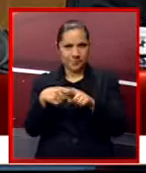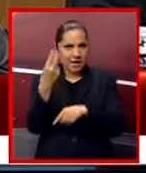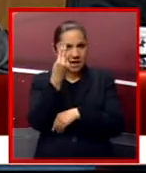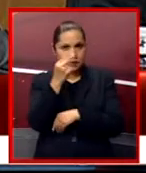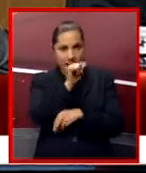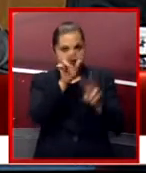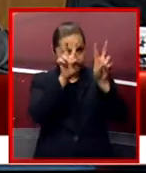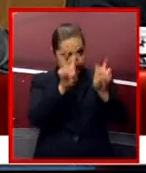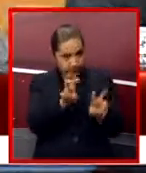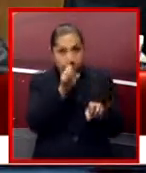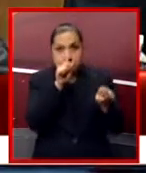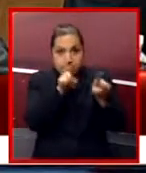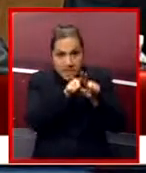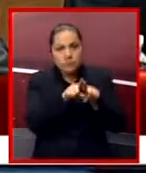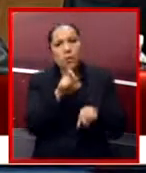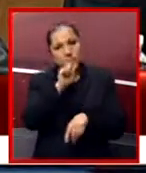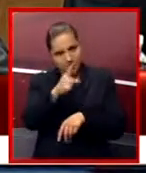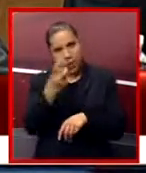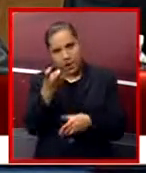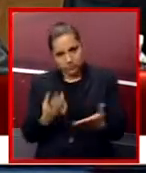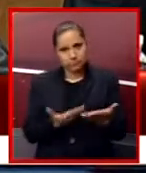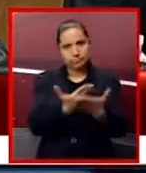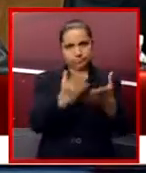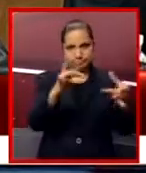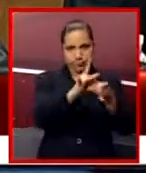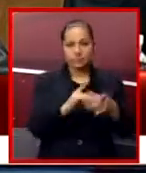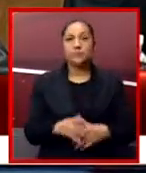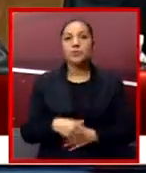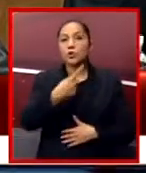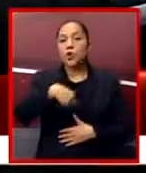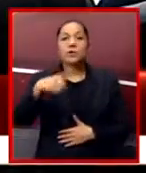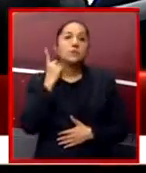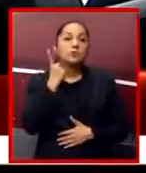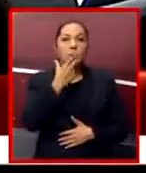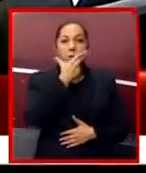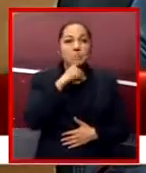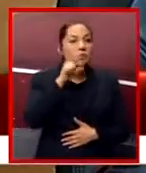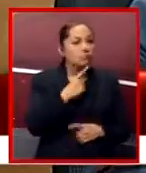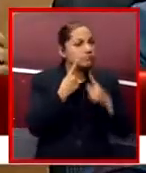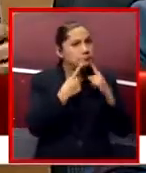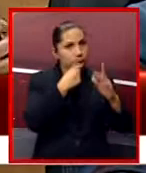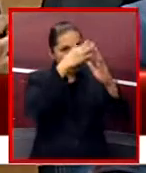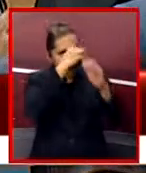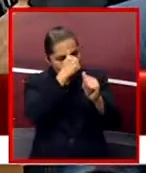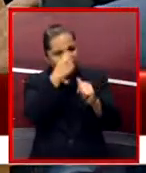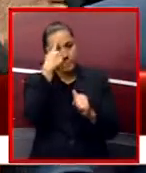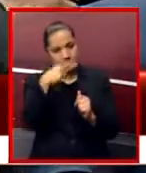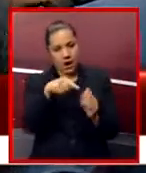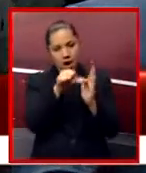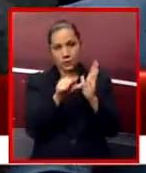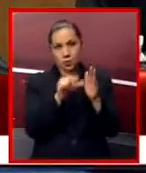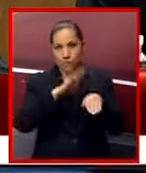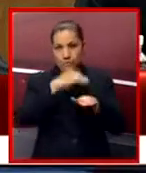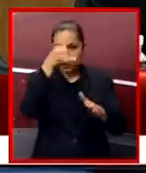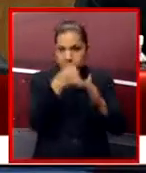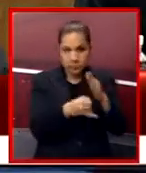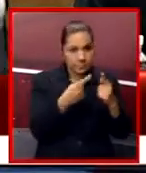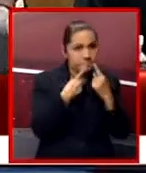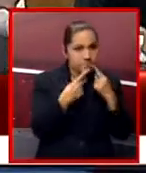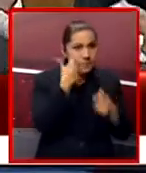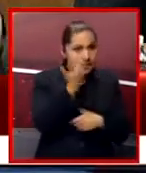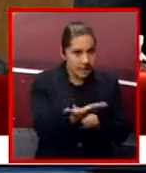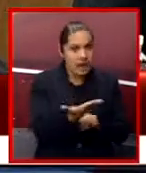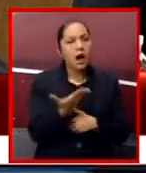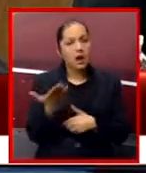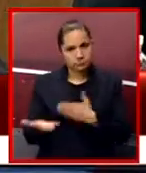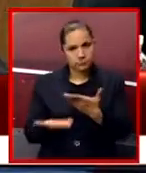temática. Como los legisladores acordaron desahogar las reservas en el Pleno, el dictamen con el presupuesto de egresos se envió a la mesa directiva